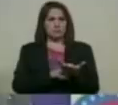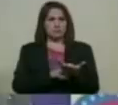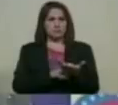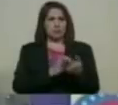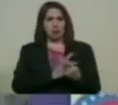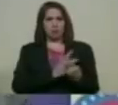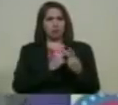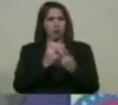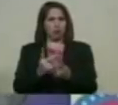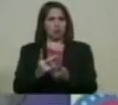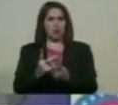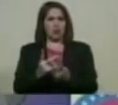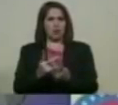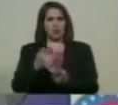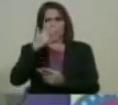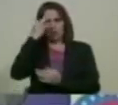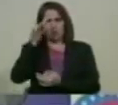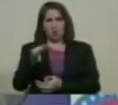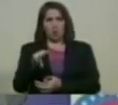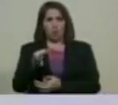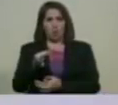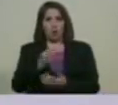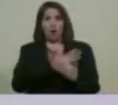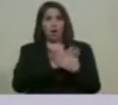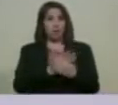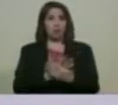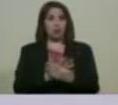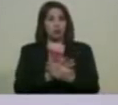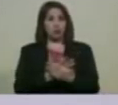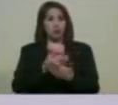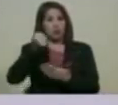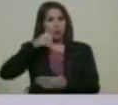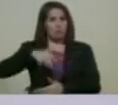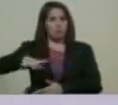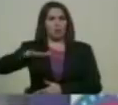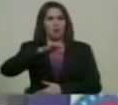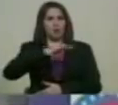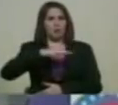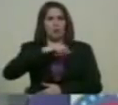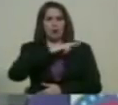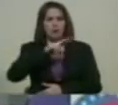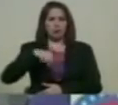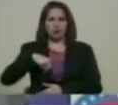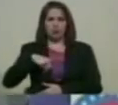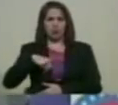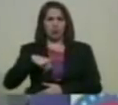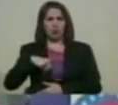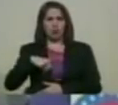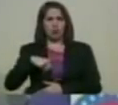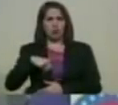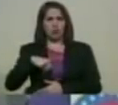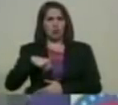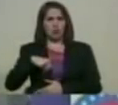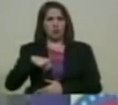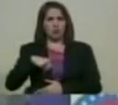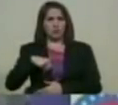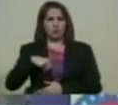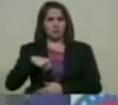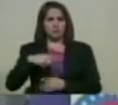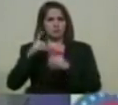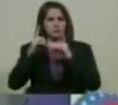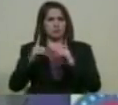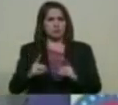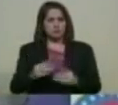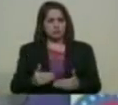y estoy seguro que tenemos el apoyo de un pueblo para nosotros avanzar en todas las acciones, decisiones